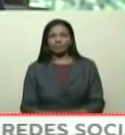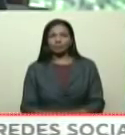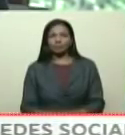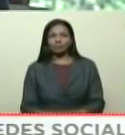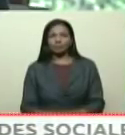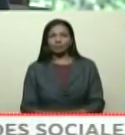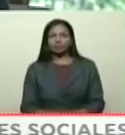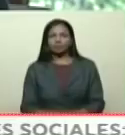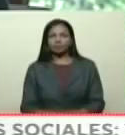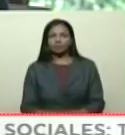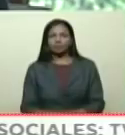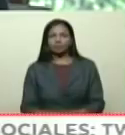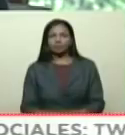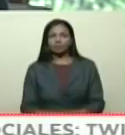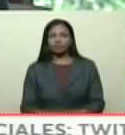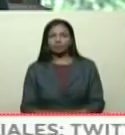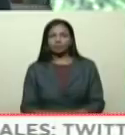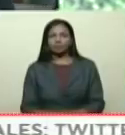artistas venezolanos.